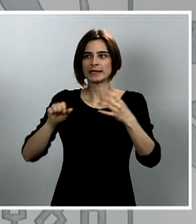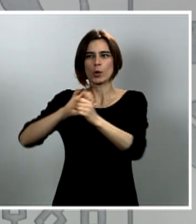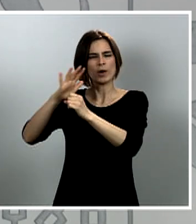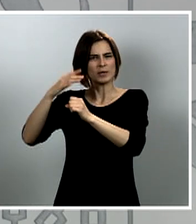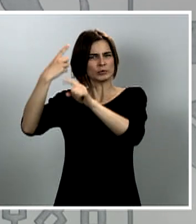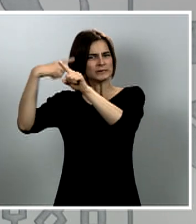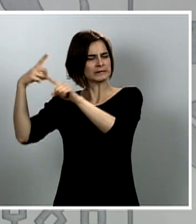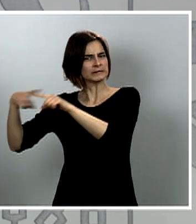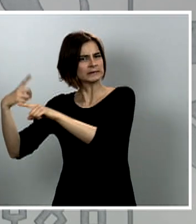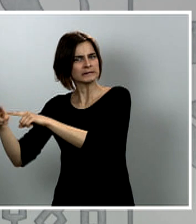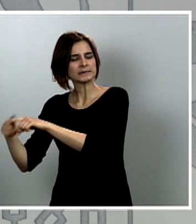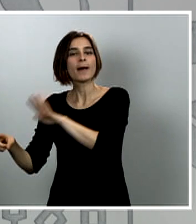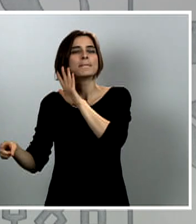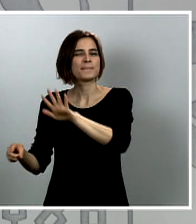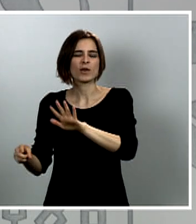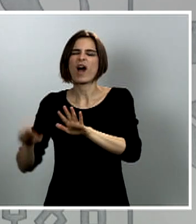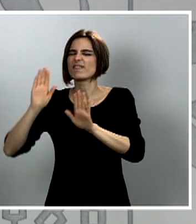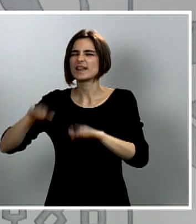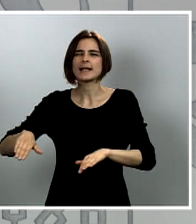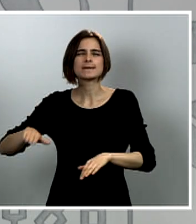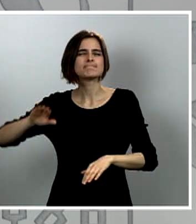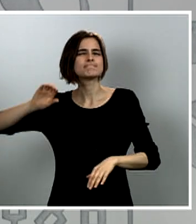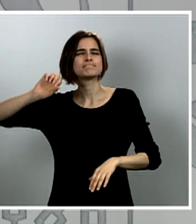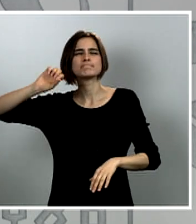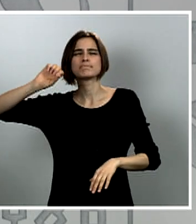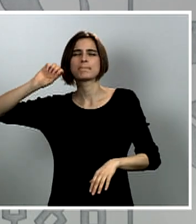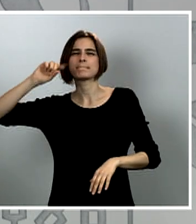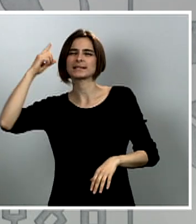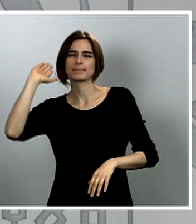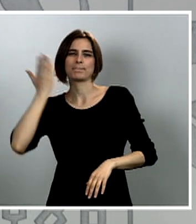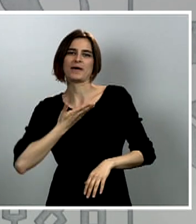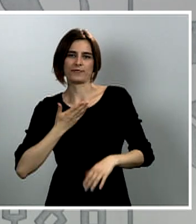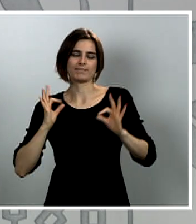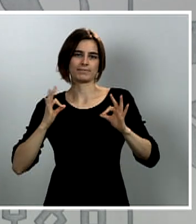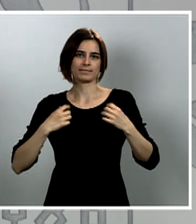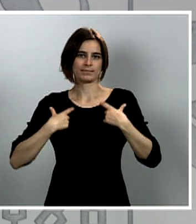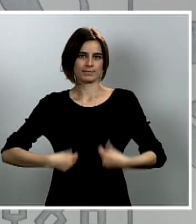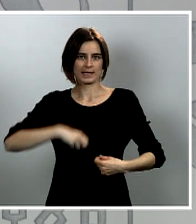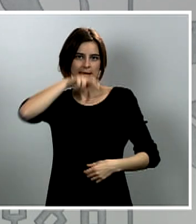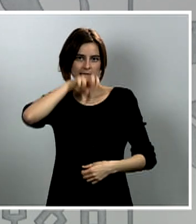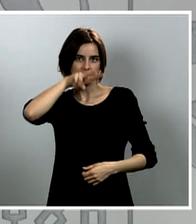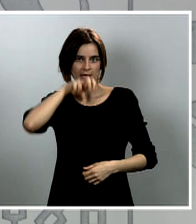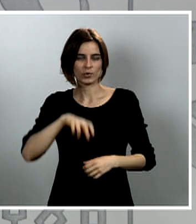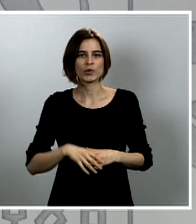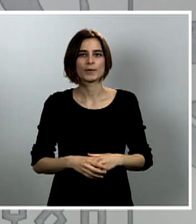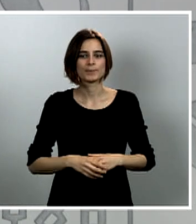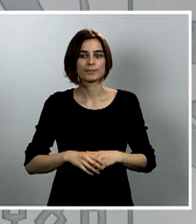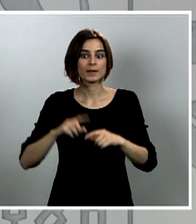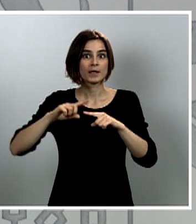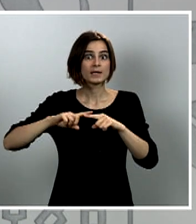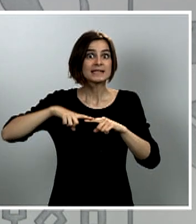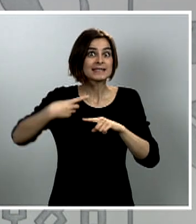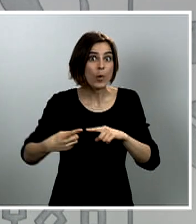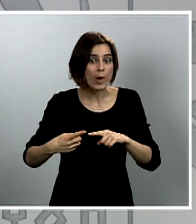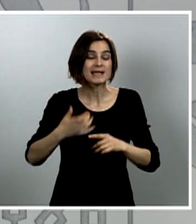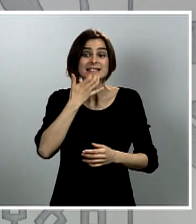cuadro respiratorio. En cuanto a las secuelas, estamos empezando a poder valorar si deja o no secuelas. Ahora mismo yo no